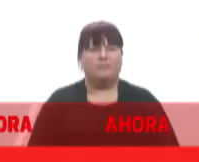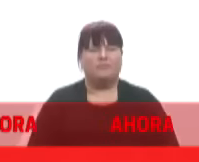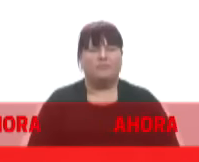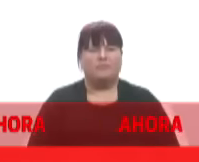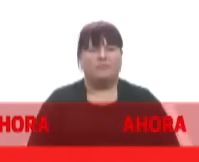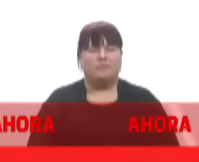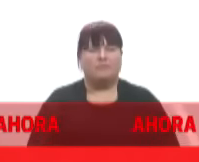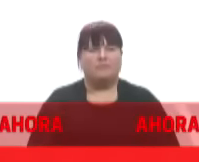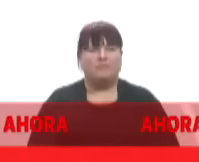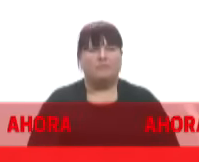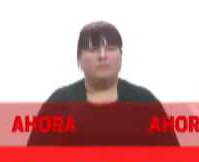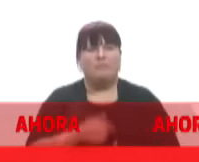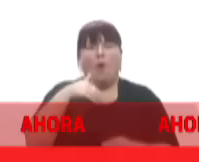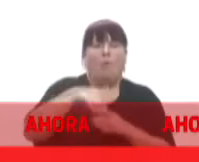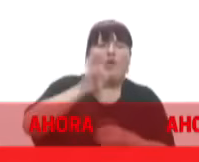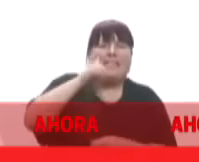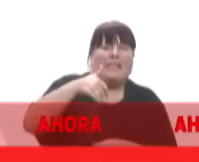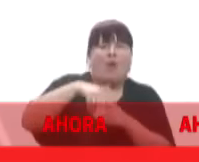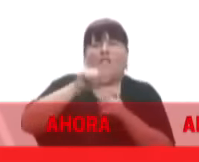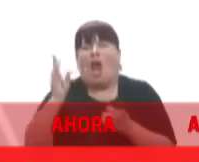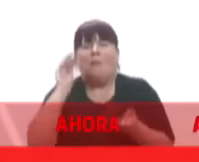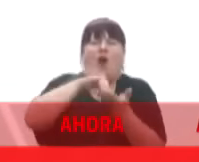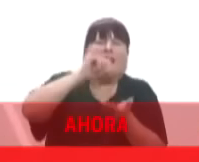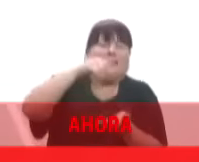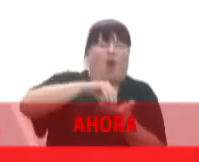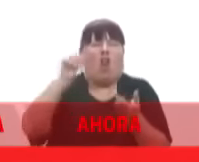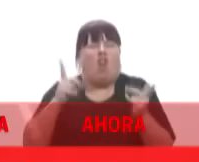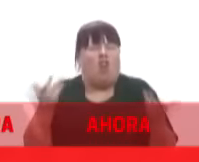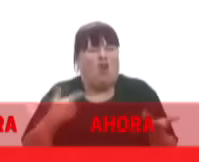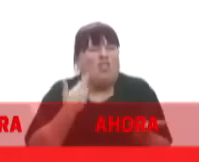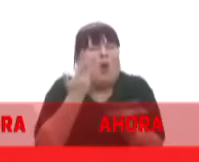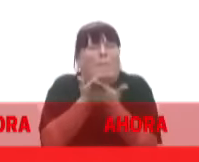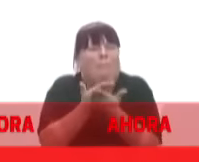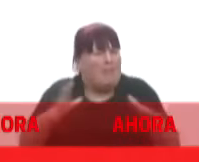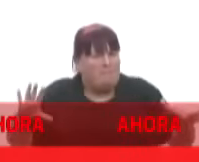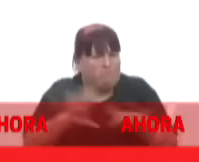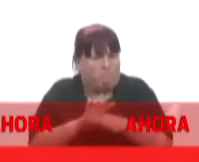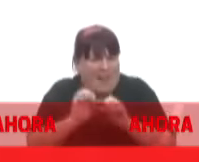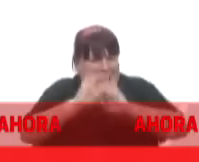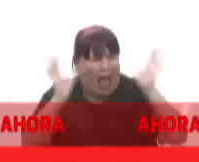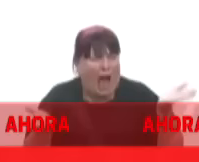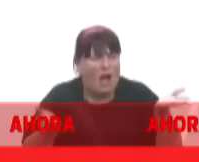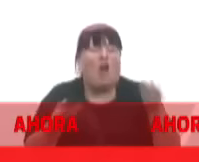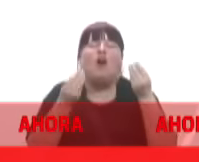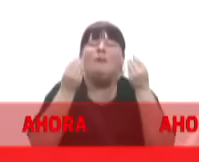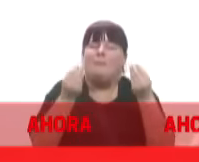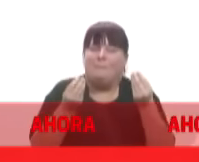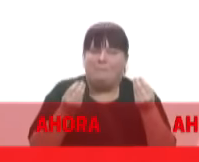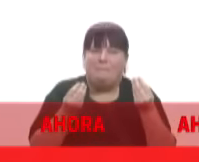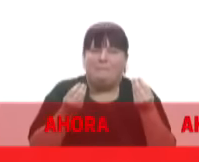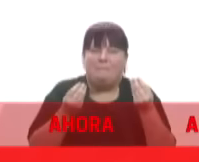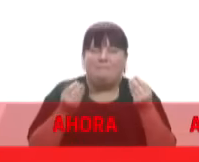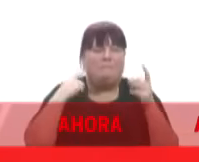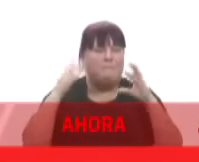¿Qué es lo que se vota? ¿Qué es lo que no se vota? ¿Qué es lo que se incorpora? ¿Qué es lo que no se incorpora? Hice una moción muy concreta. Lo que pasa es que.